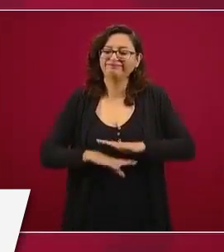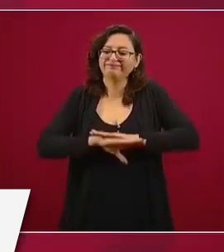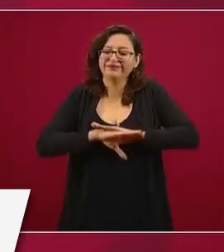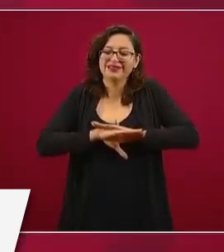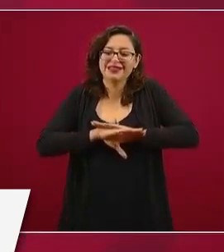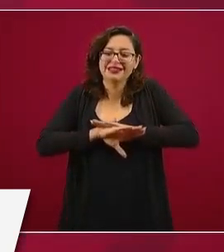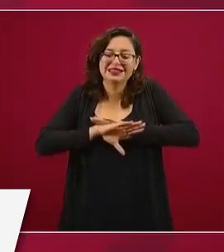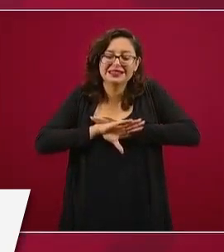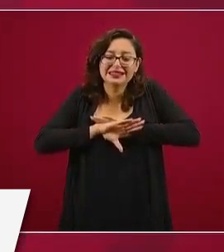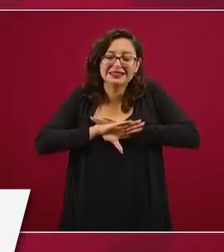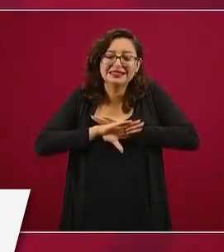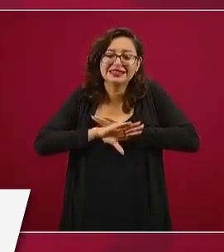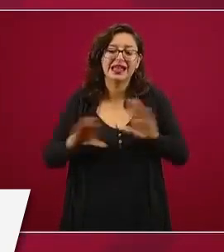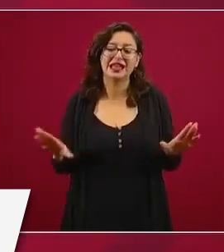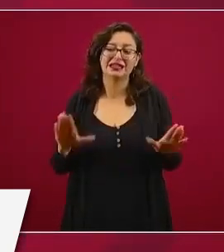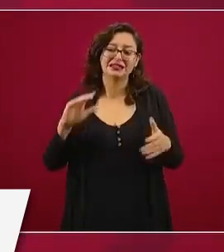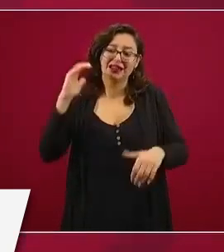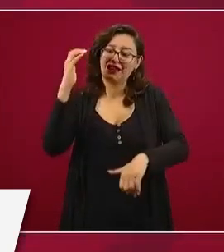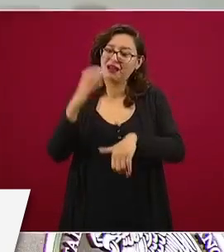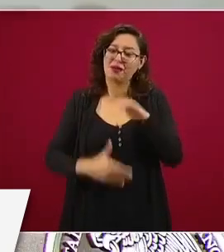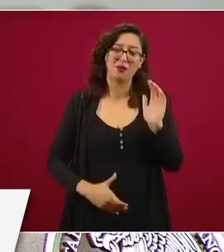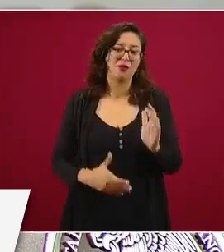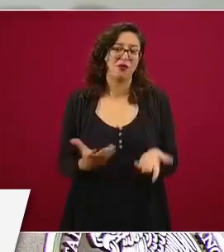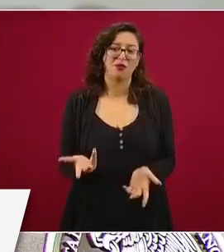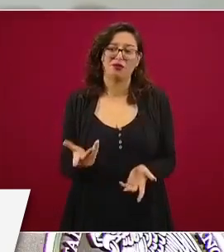poder, les va a costar mucho trabajo